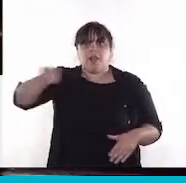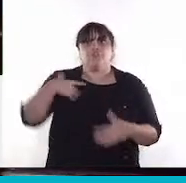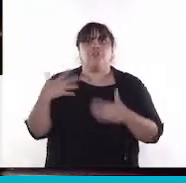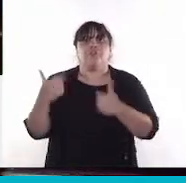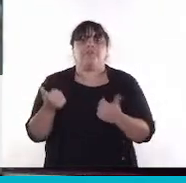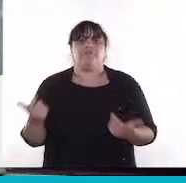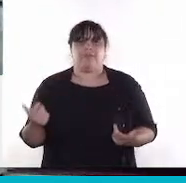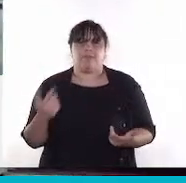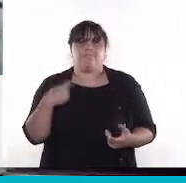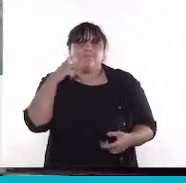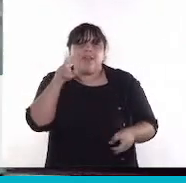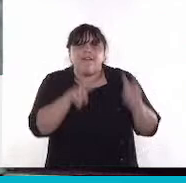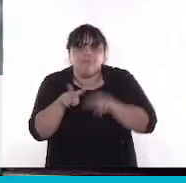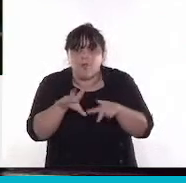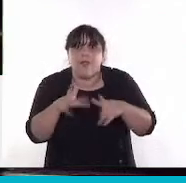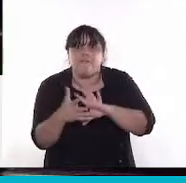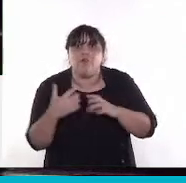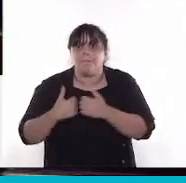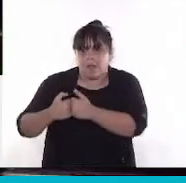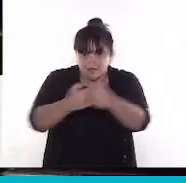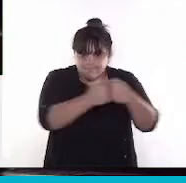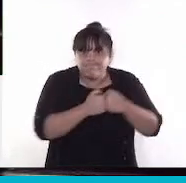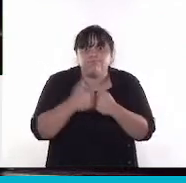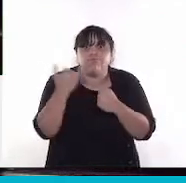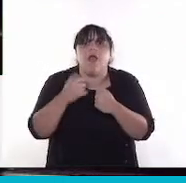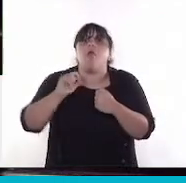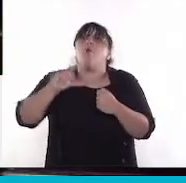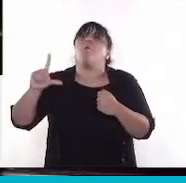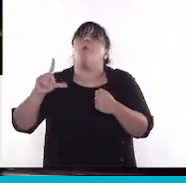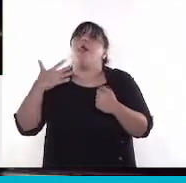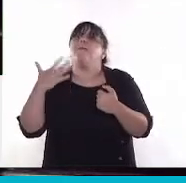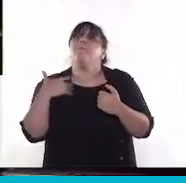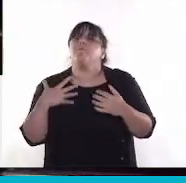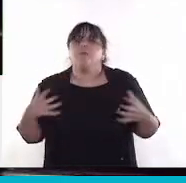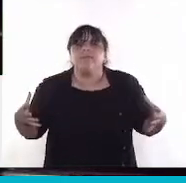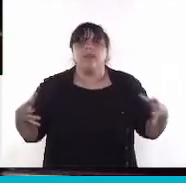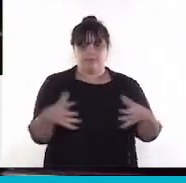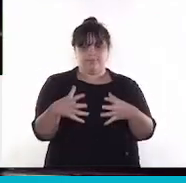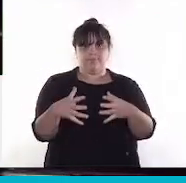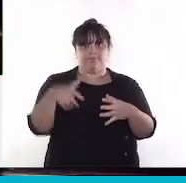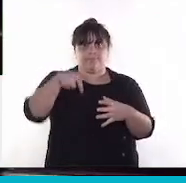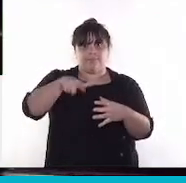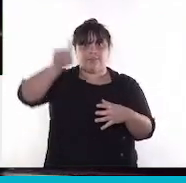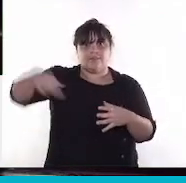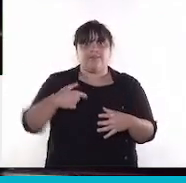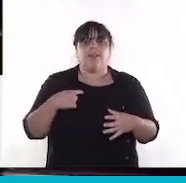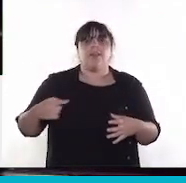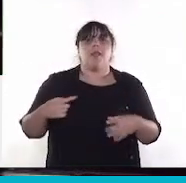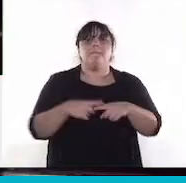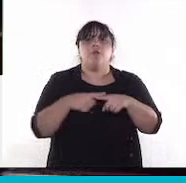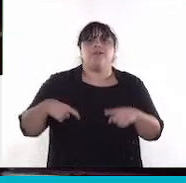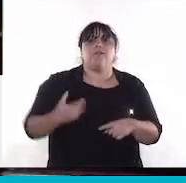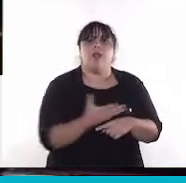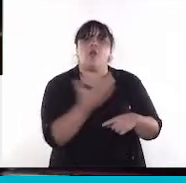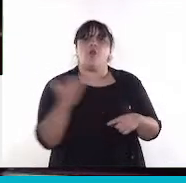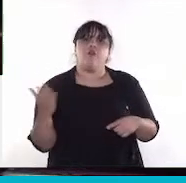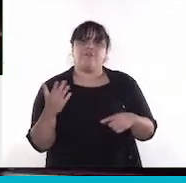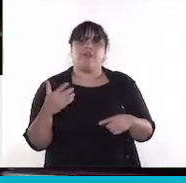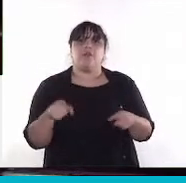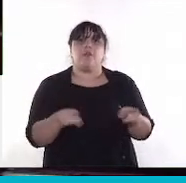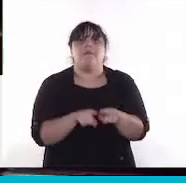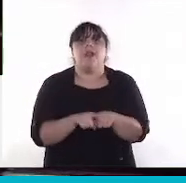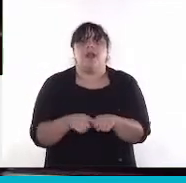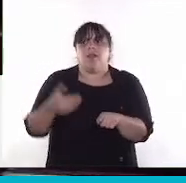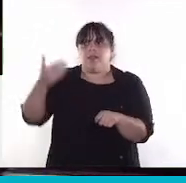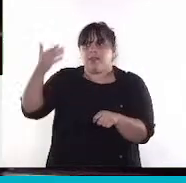más denominadores comunes que sean capaces de unirnos y de generar política de Estado para sacarnos del atraso,